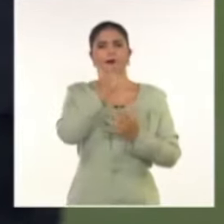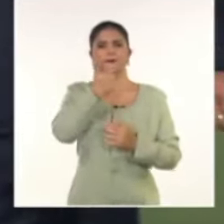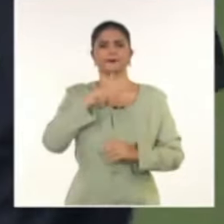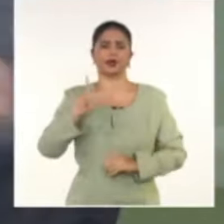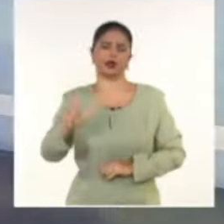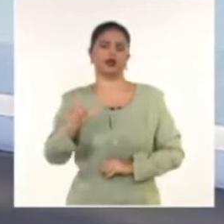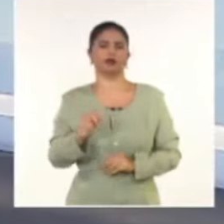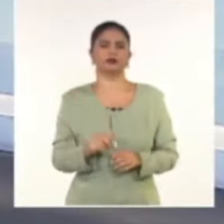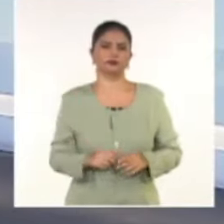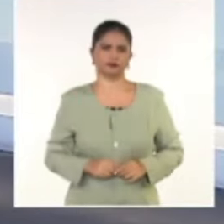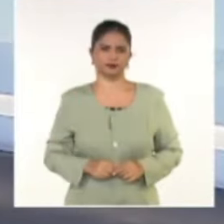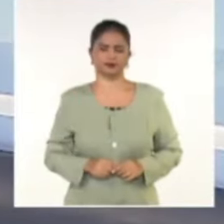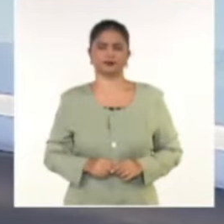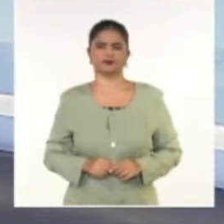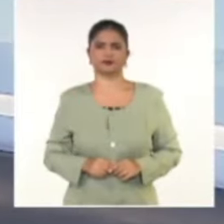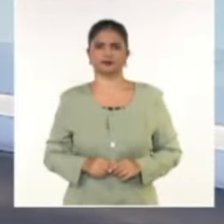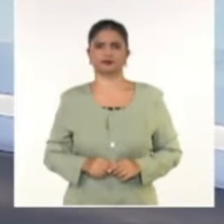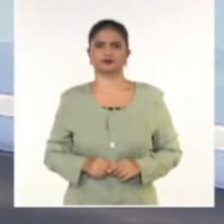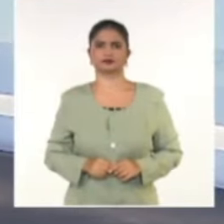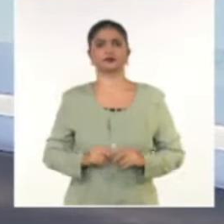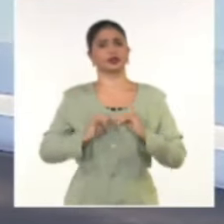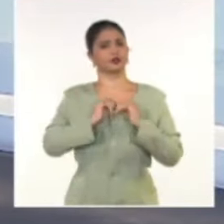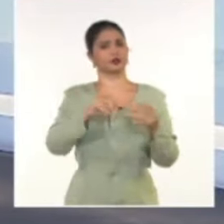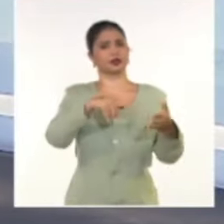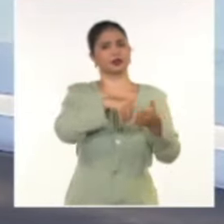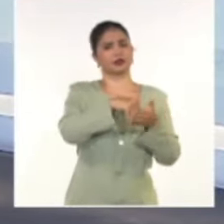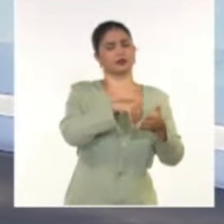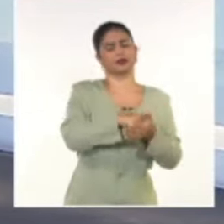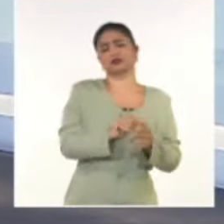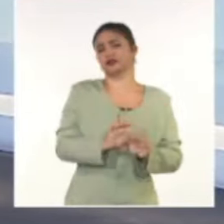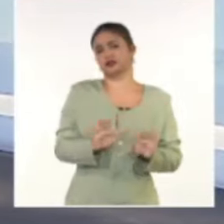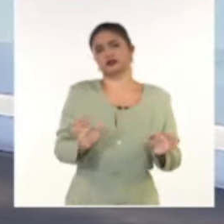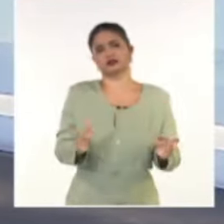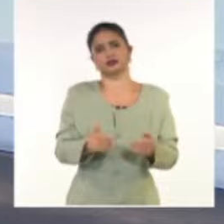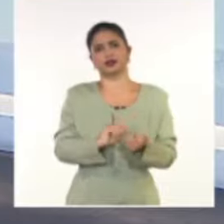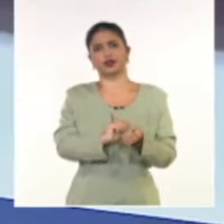con 5. Y con el más universal finalizan los deportes. Muy buenas tardes.